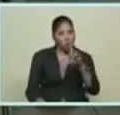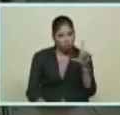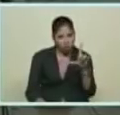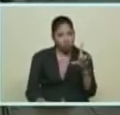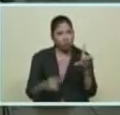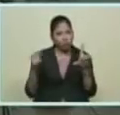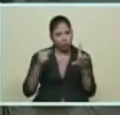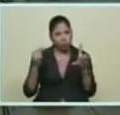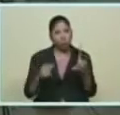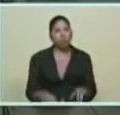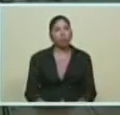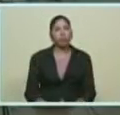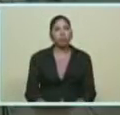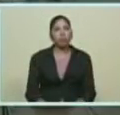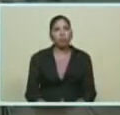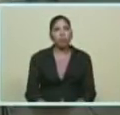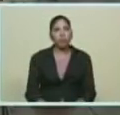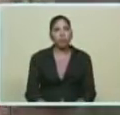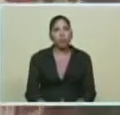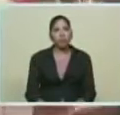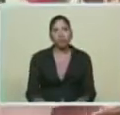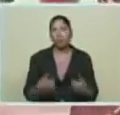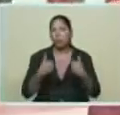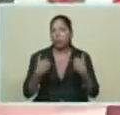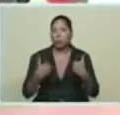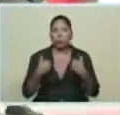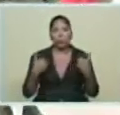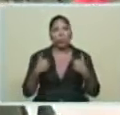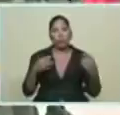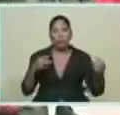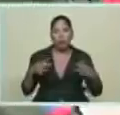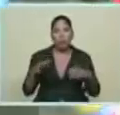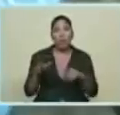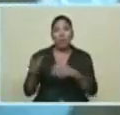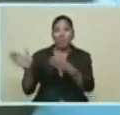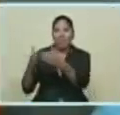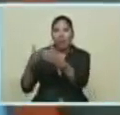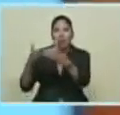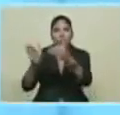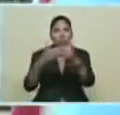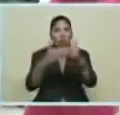Sometidos a la violencia guarimbera, a los trancazos,